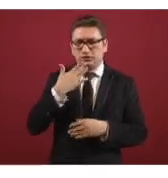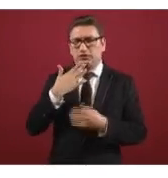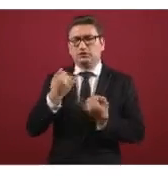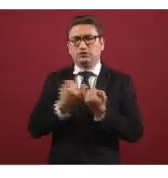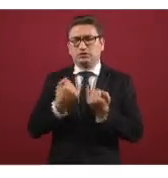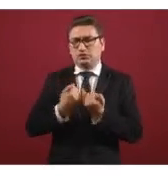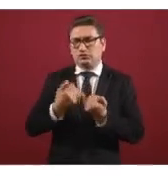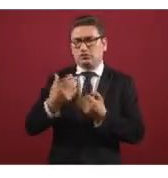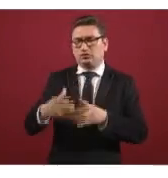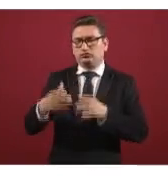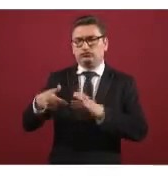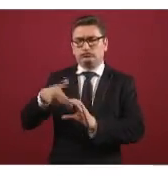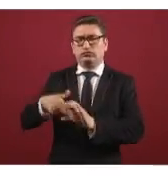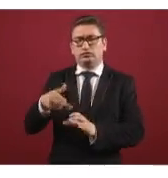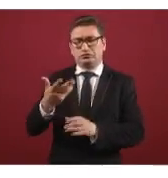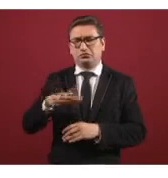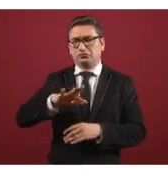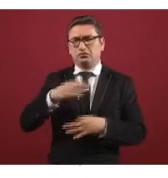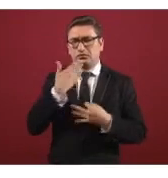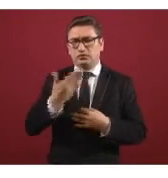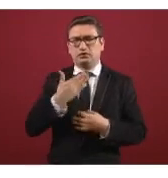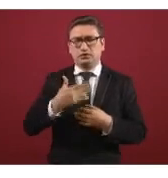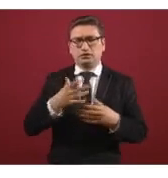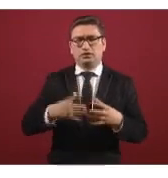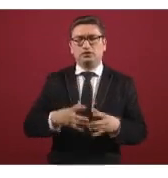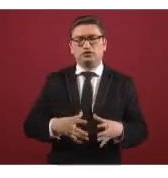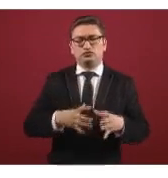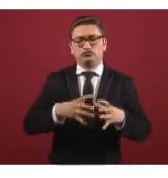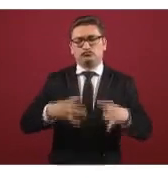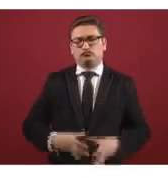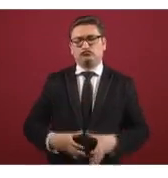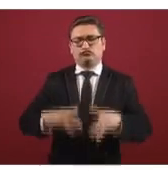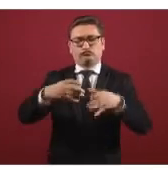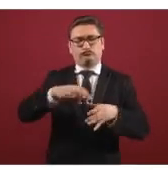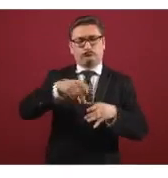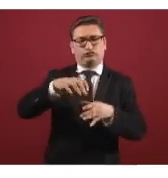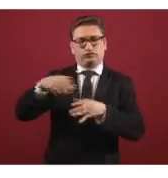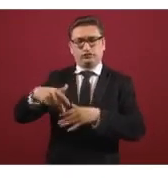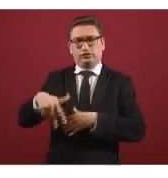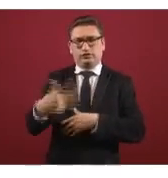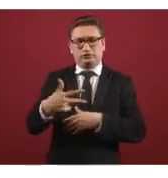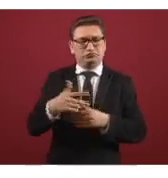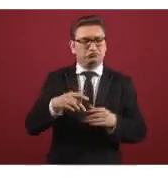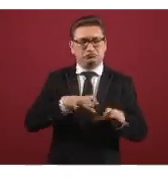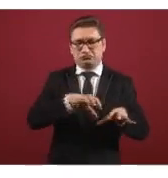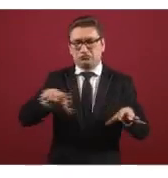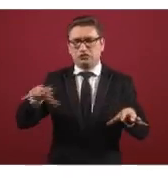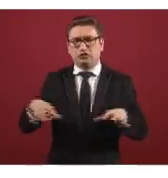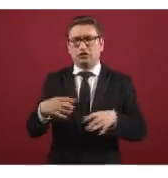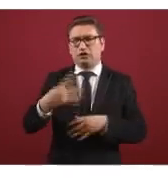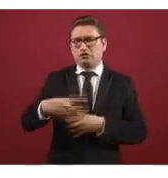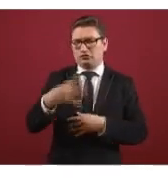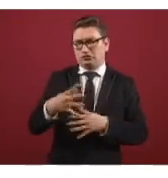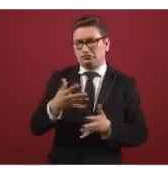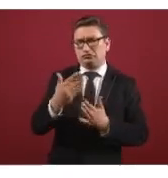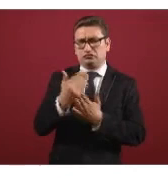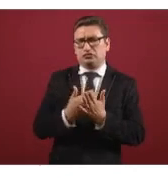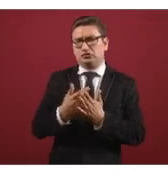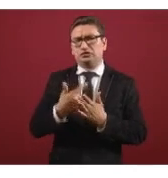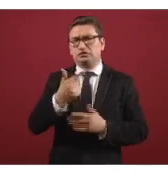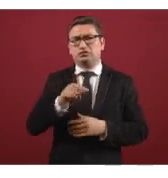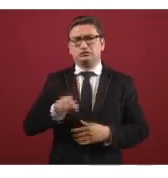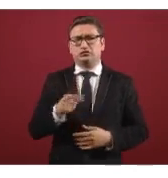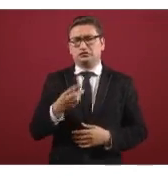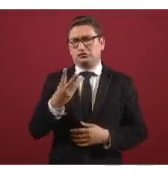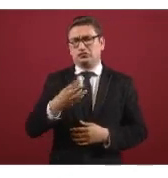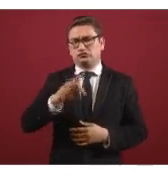13 lotes de cilindros, solo 14 salieron con falla, muy bajo, un promedio de